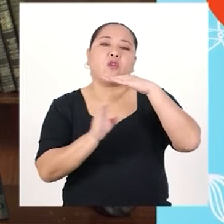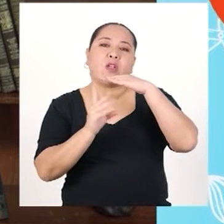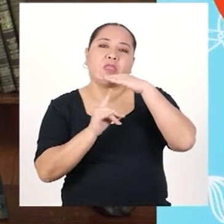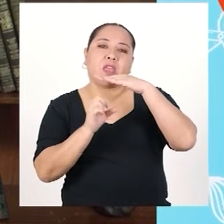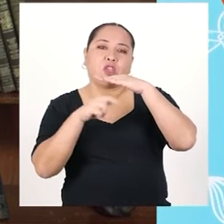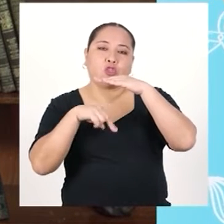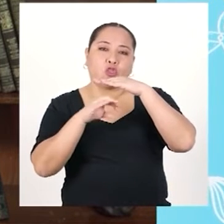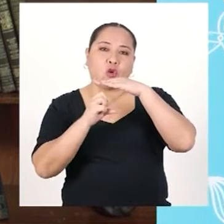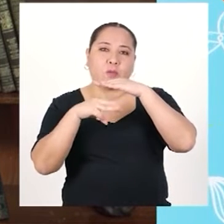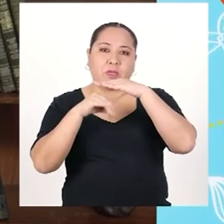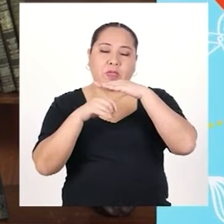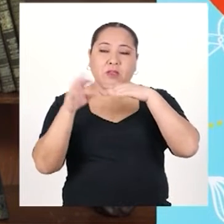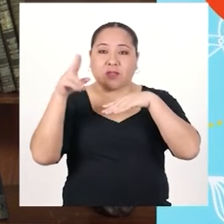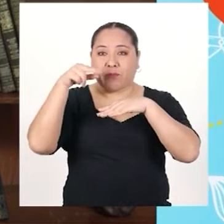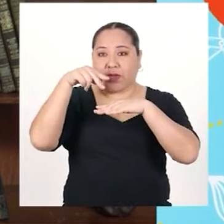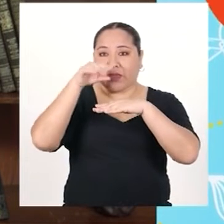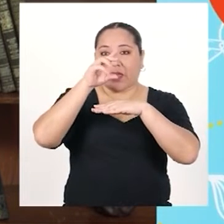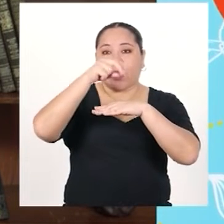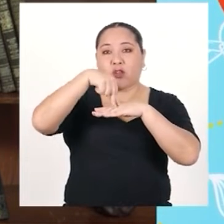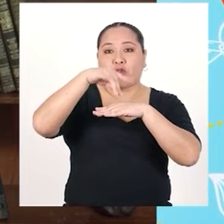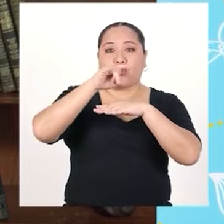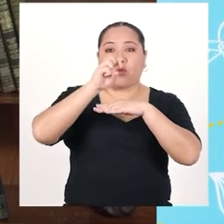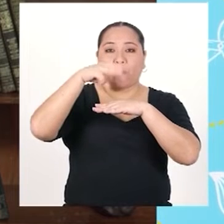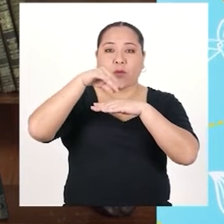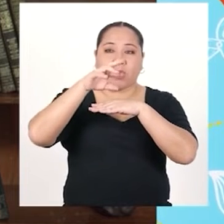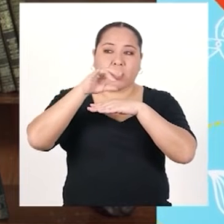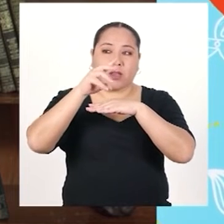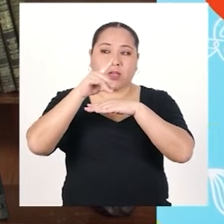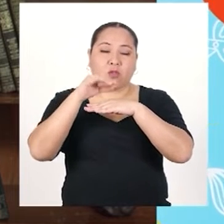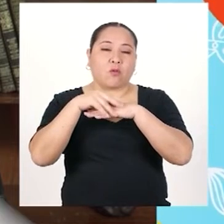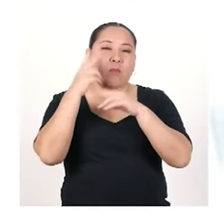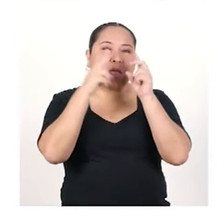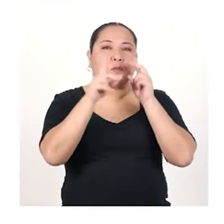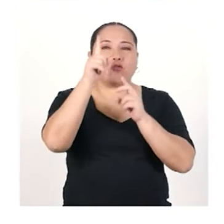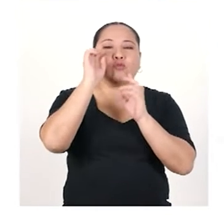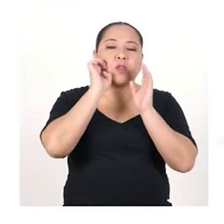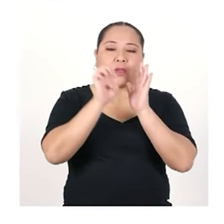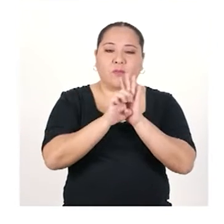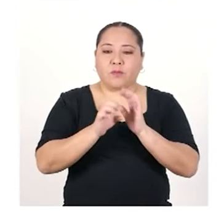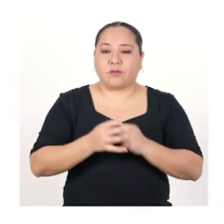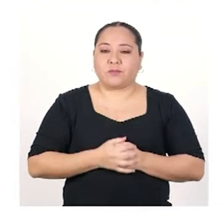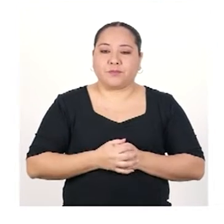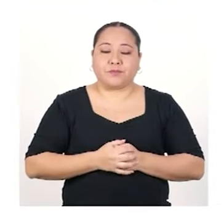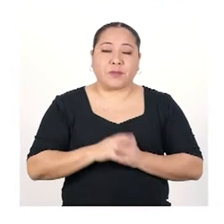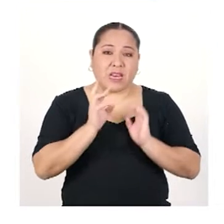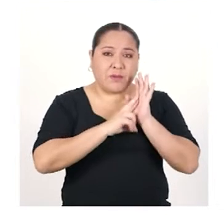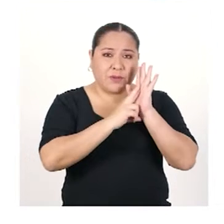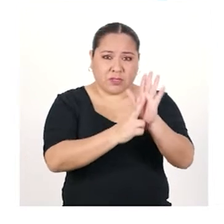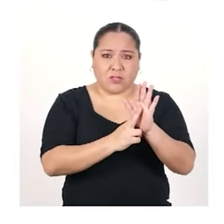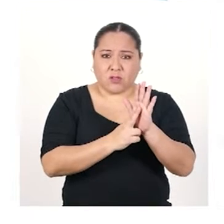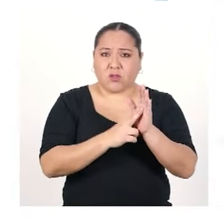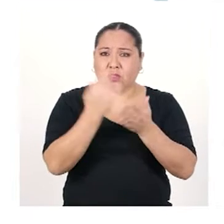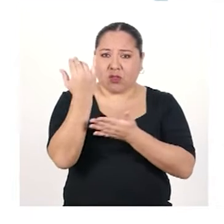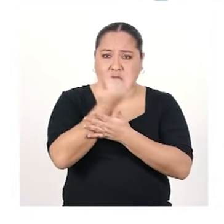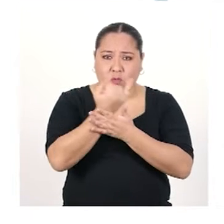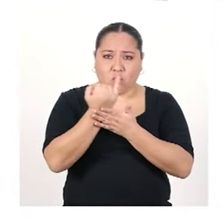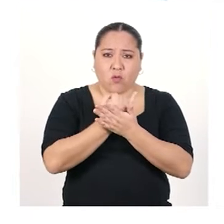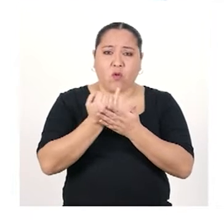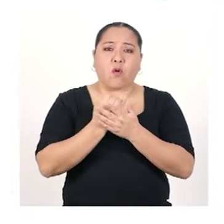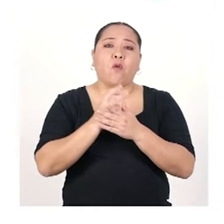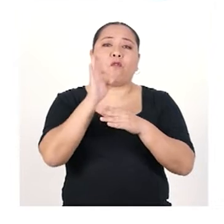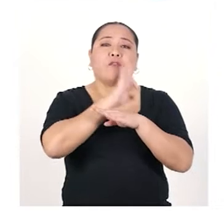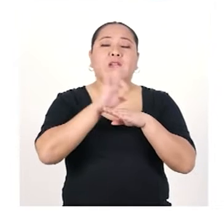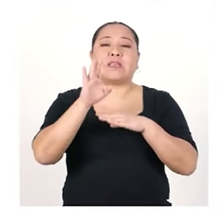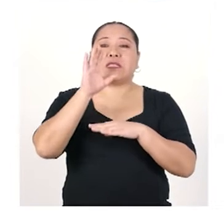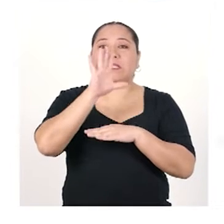o pinta la cantidad que indica el numerador. Veamos un ejemplo. Representemos gráficamente la